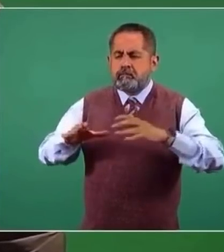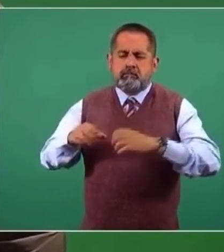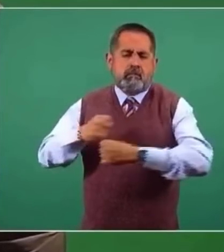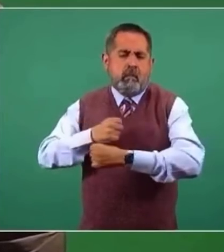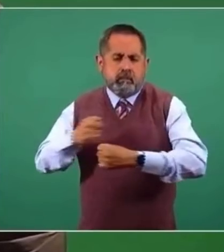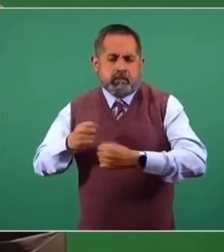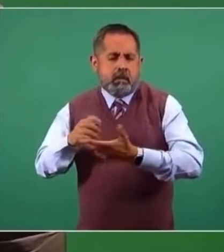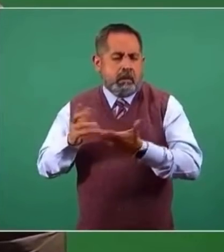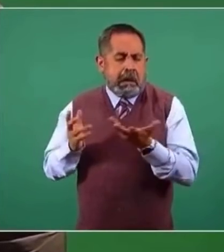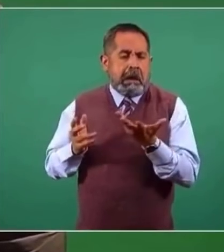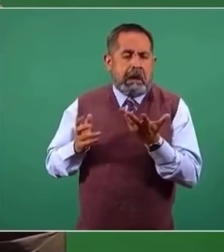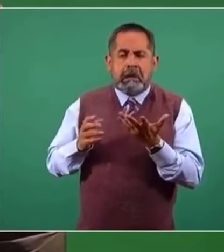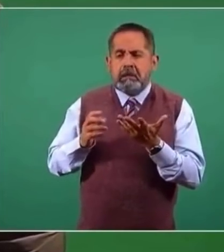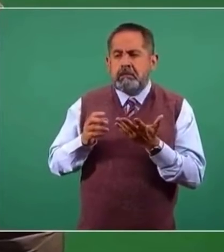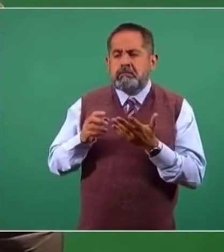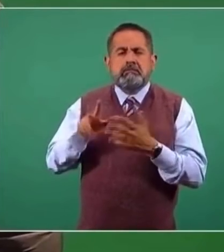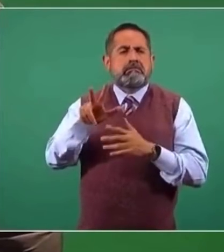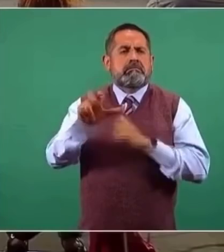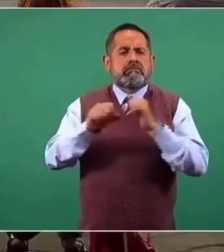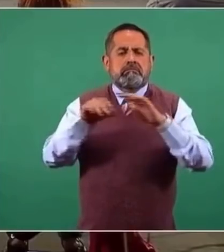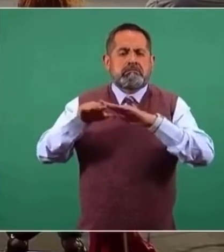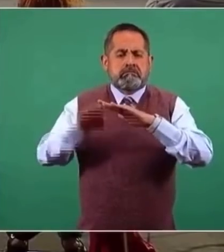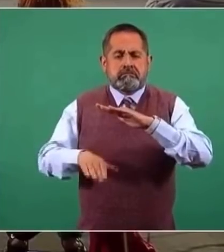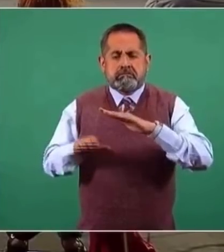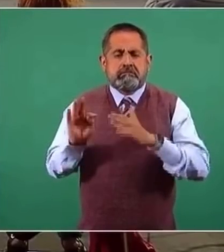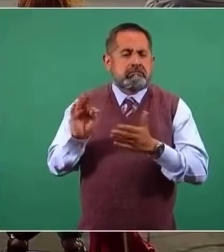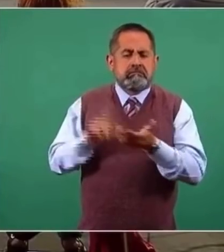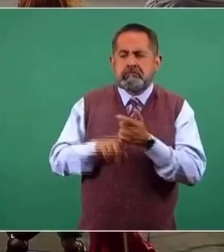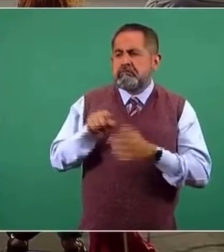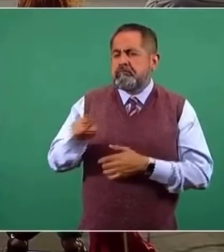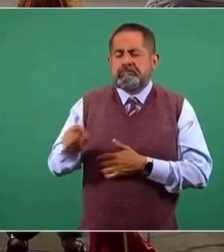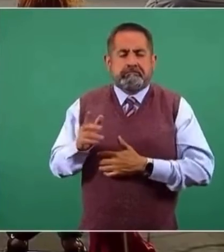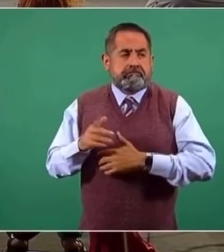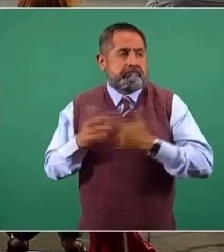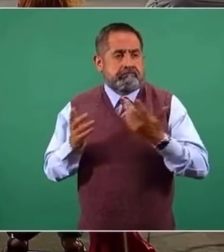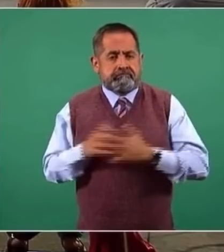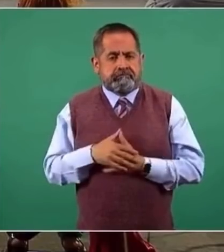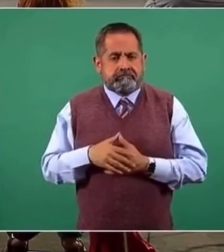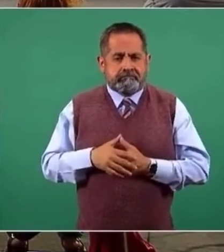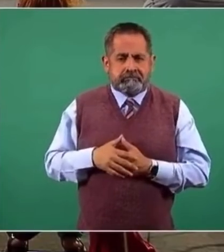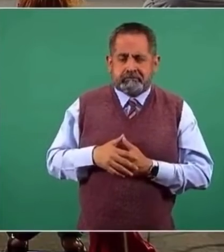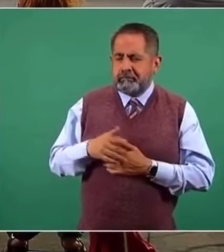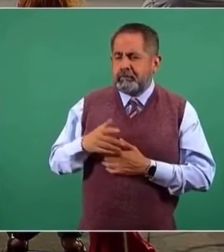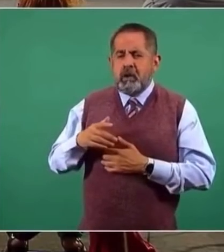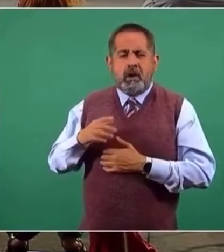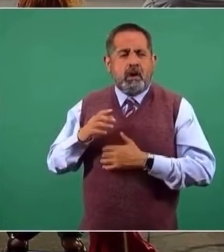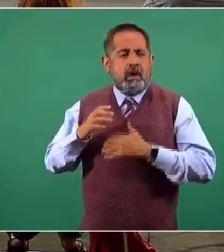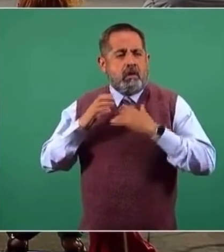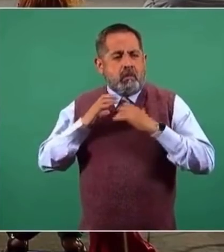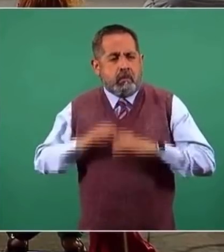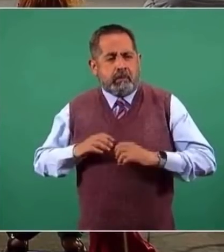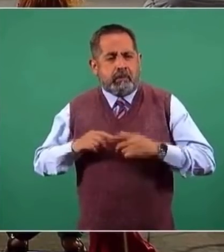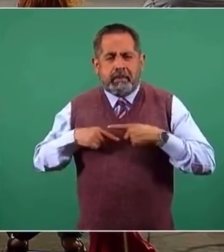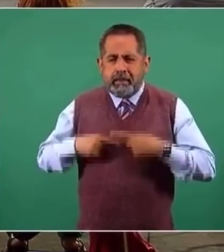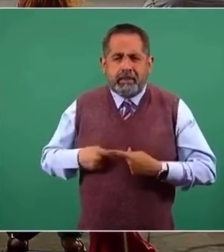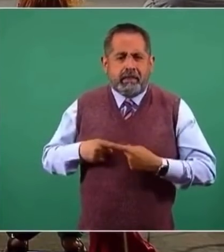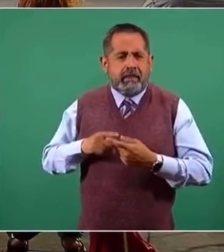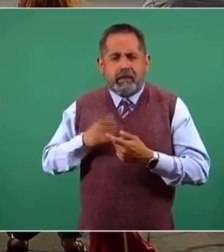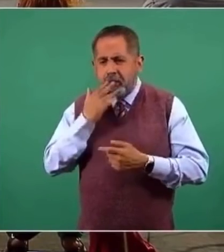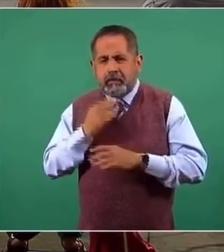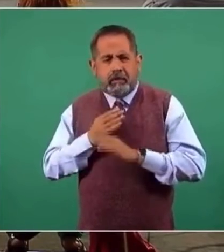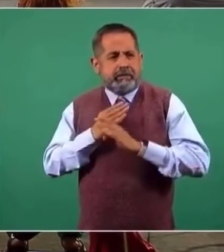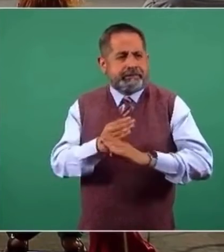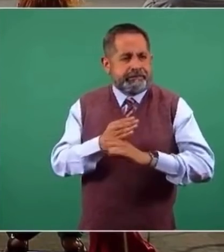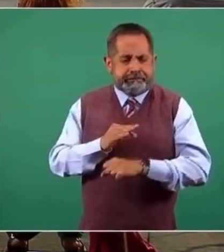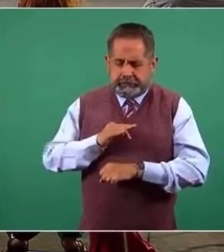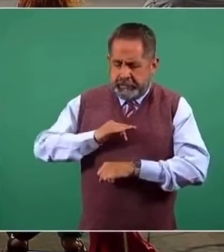estar hablando de obviamente menores de edad que tengan cuadros de inmunosupresión, menores de edad que tengan alguna